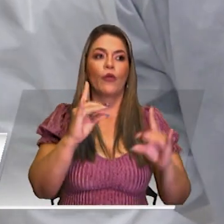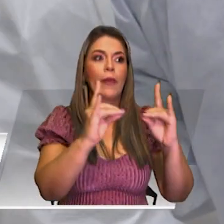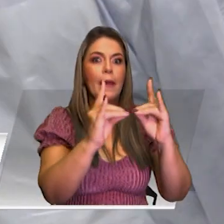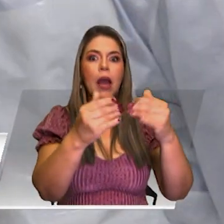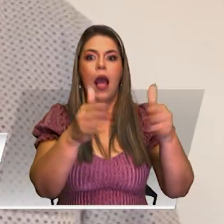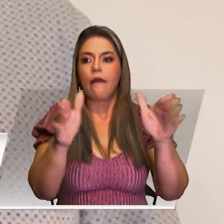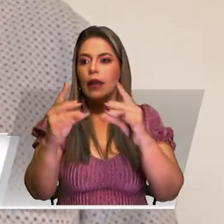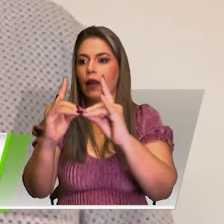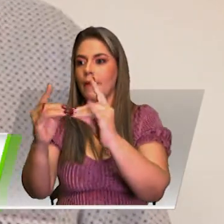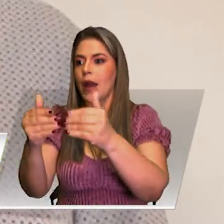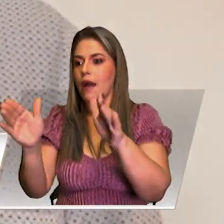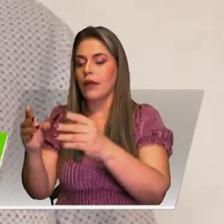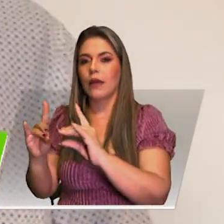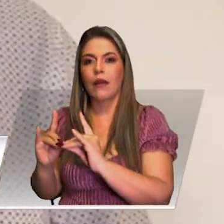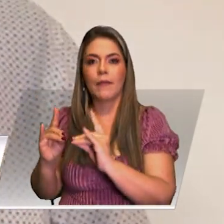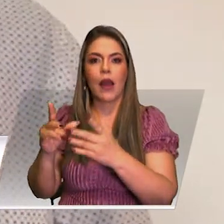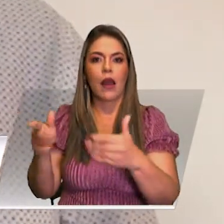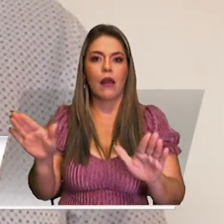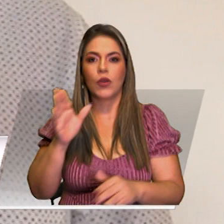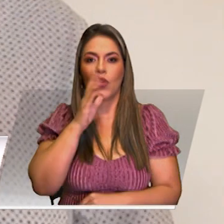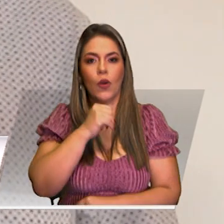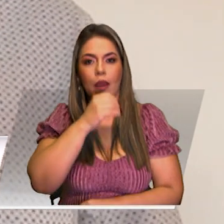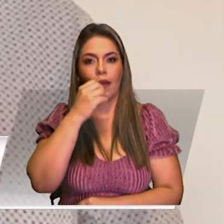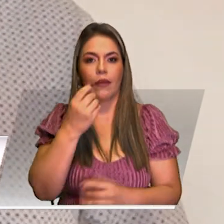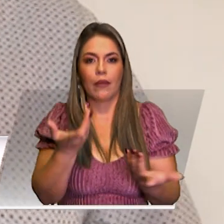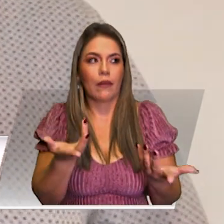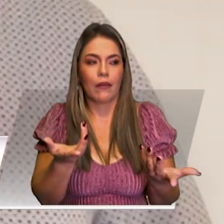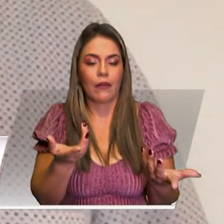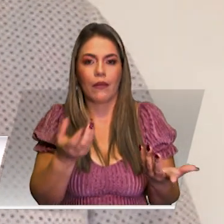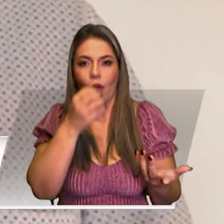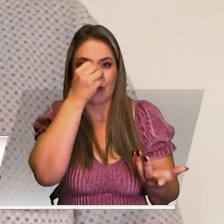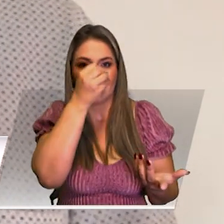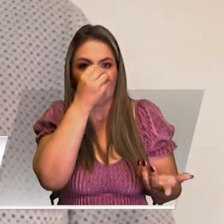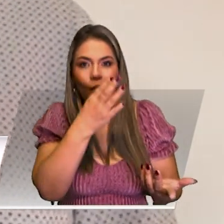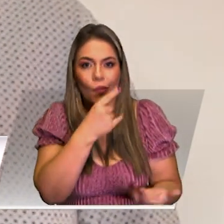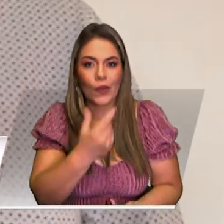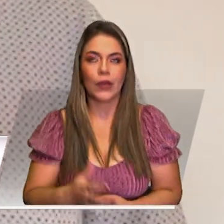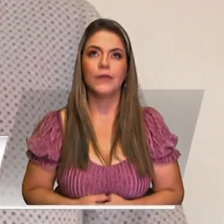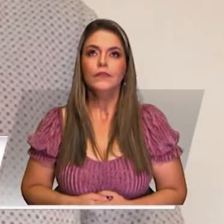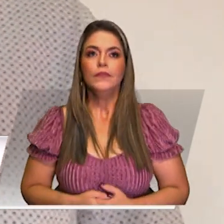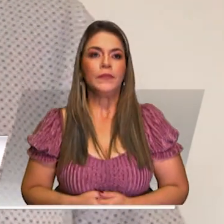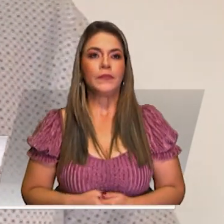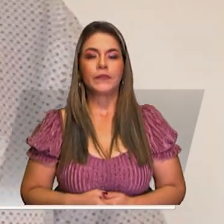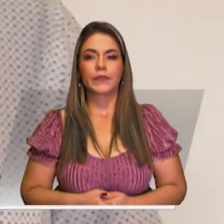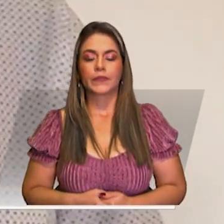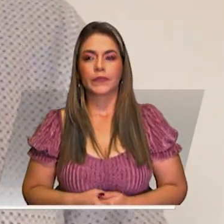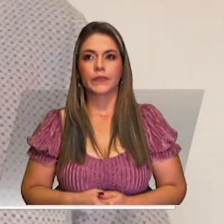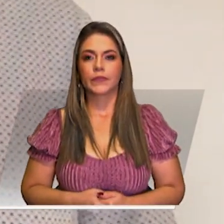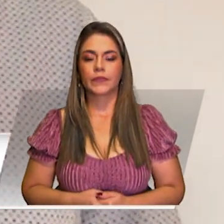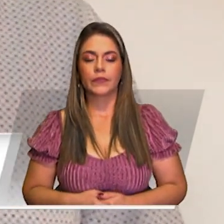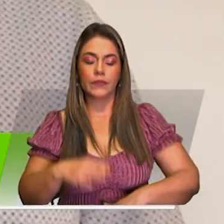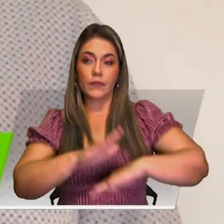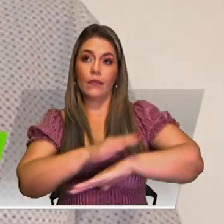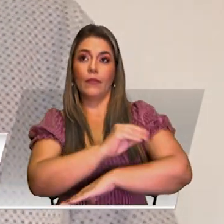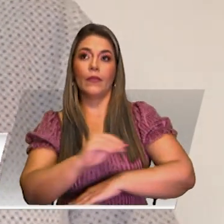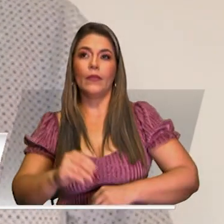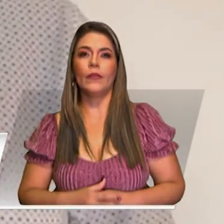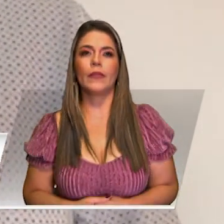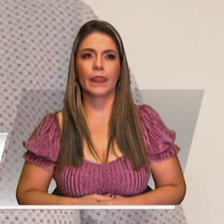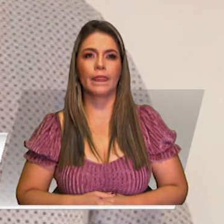camas. E incluso nos informan sobre la posibilidad de restringir